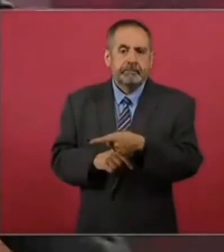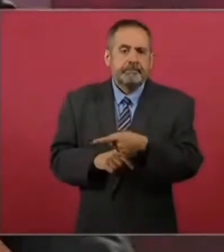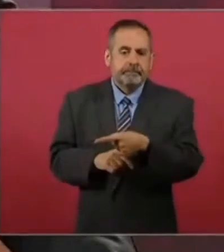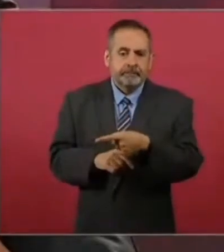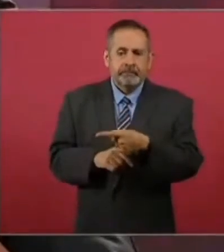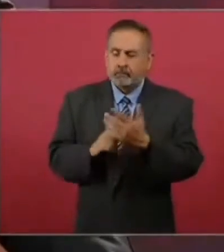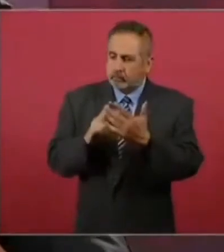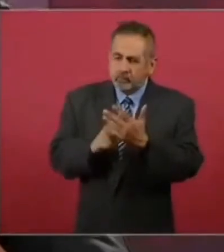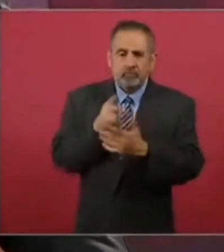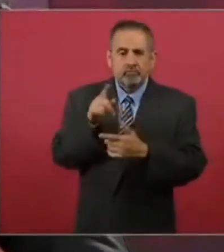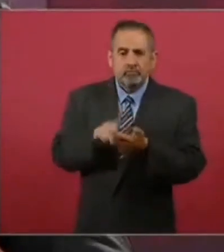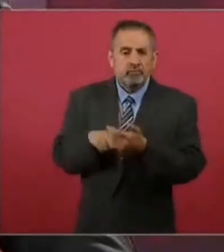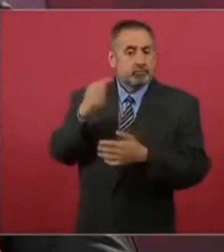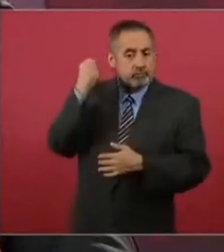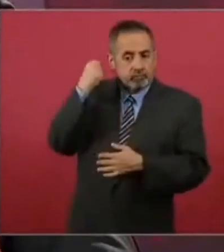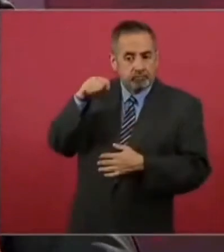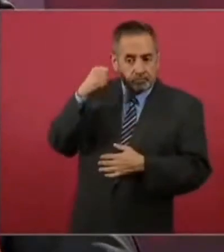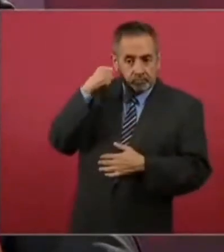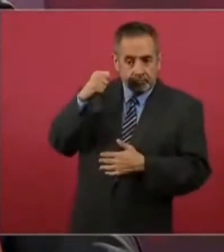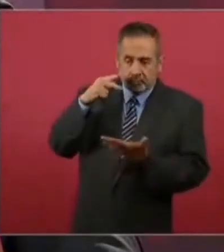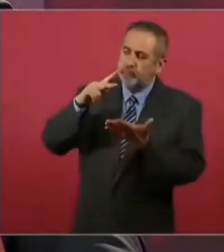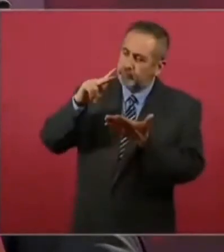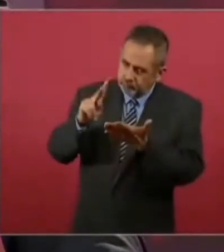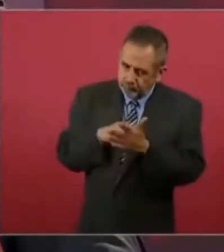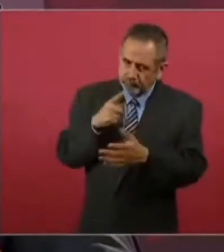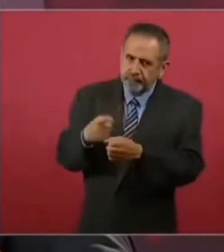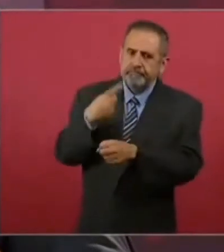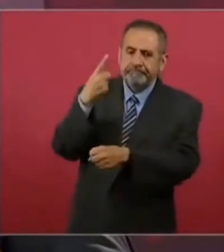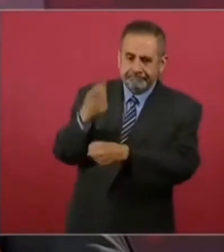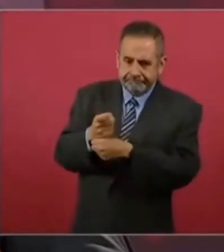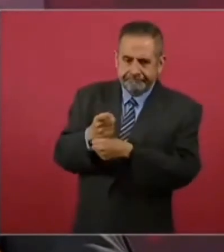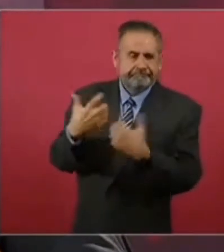de nuevo, Tabasco es el primer productor de petróleo.